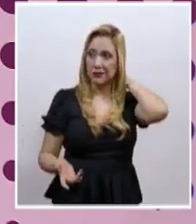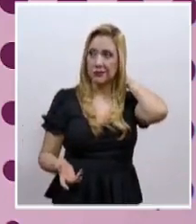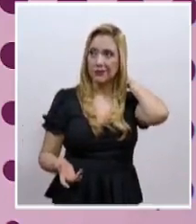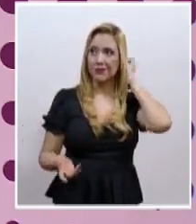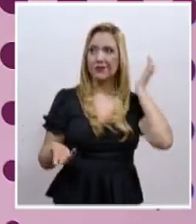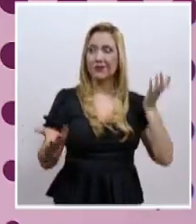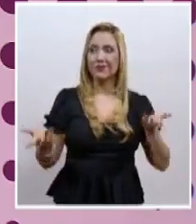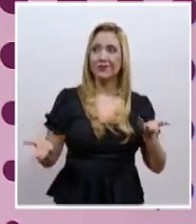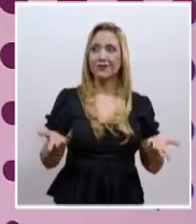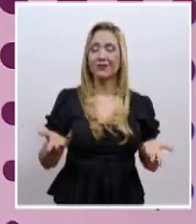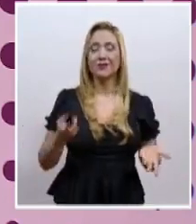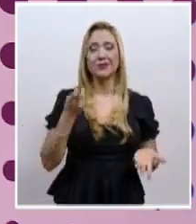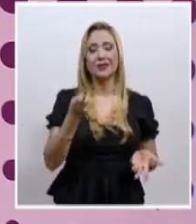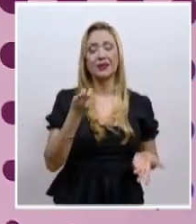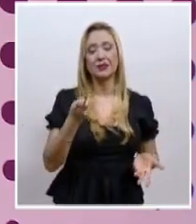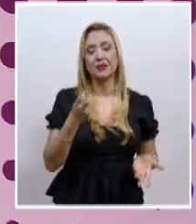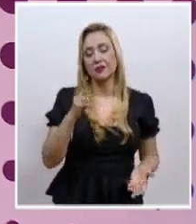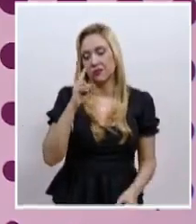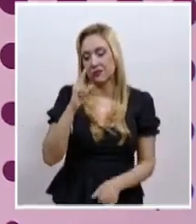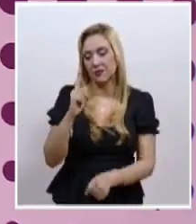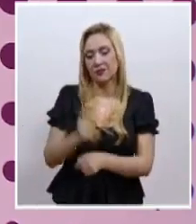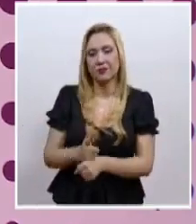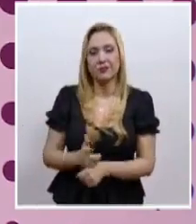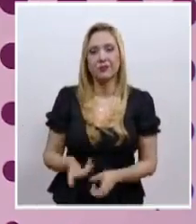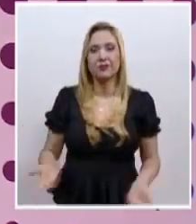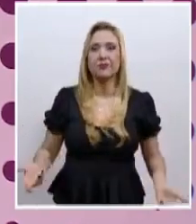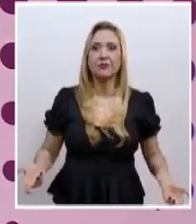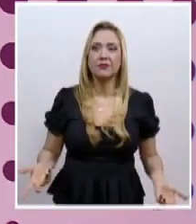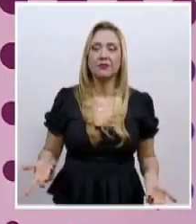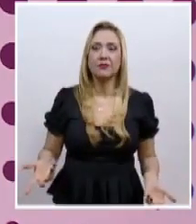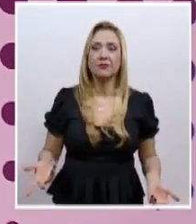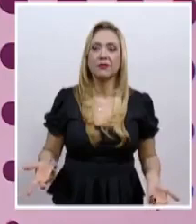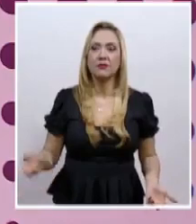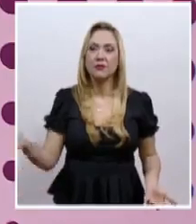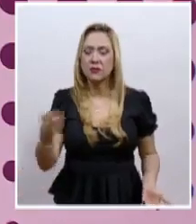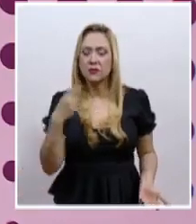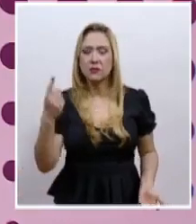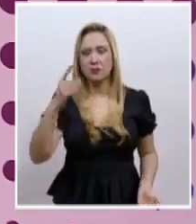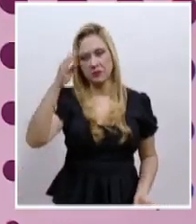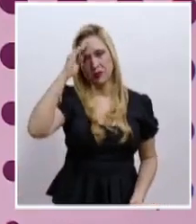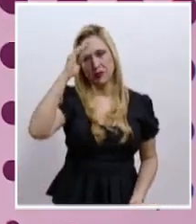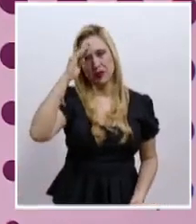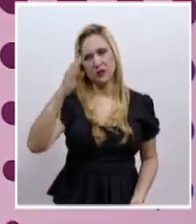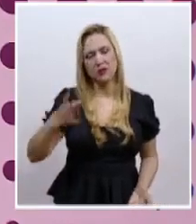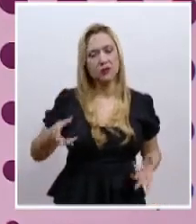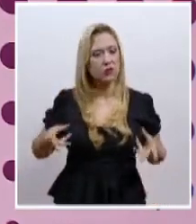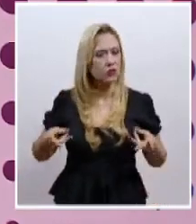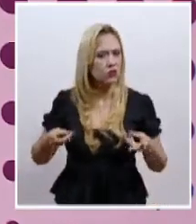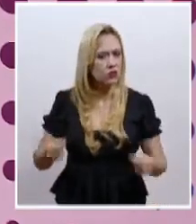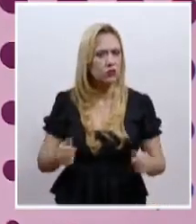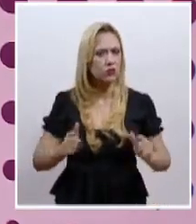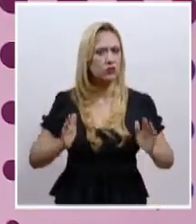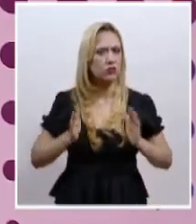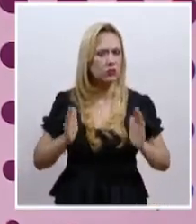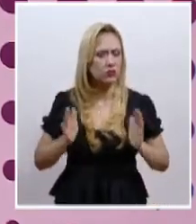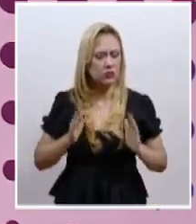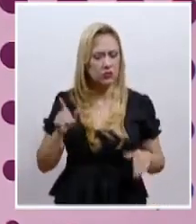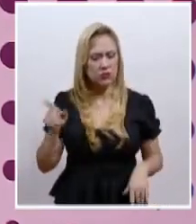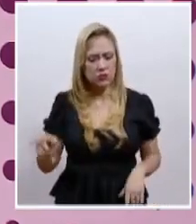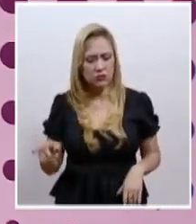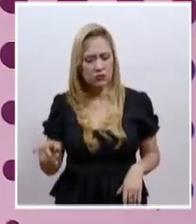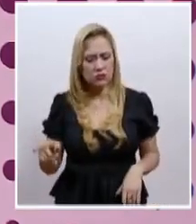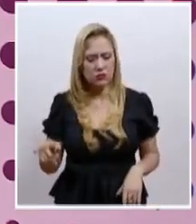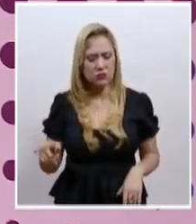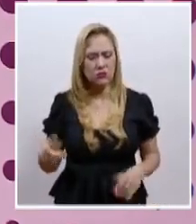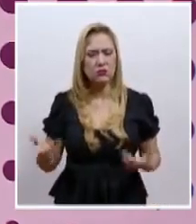Entonces, eso evidentemente habrá quien pueda sostener que el gasto en la defensa tiene